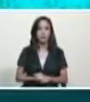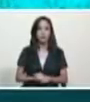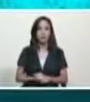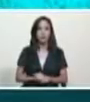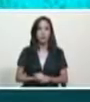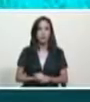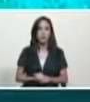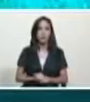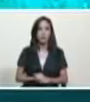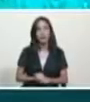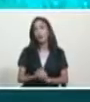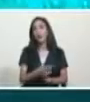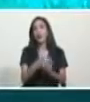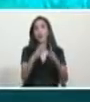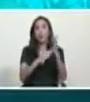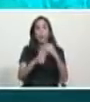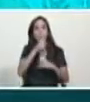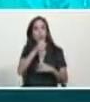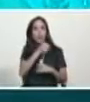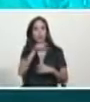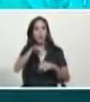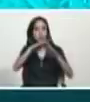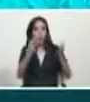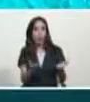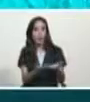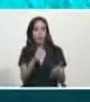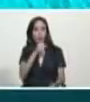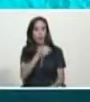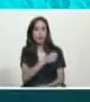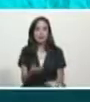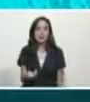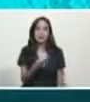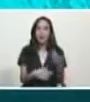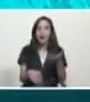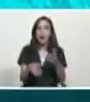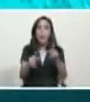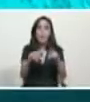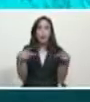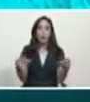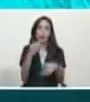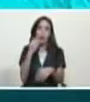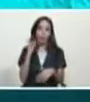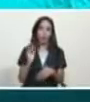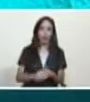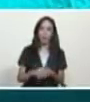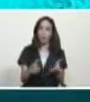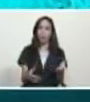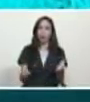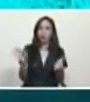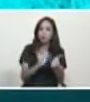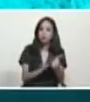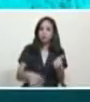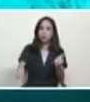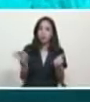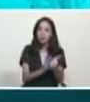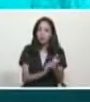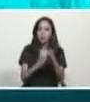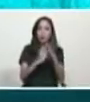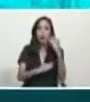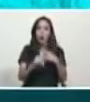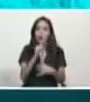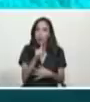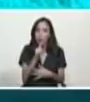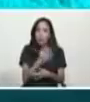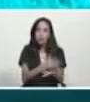Cuando toda la prensa mundial dedica páginas enteras, cuando las redes sociales